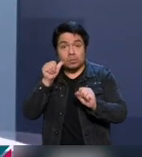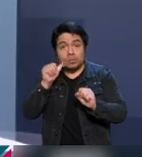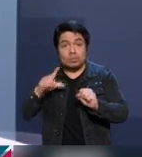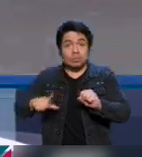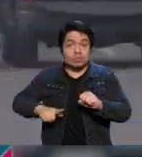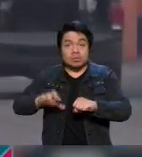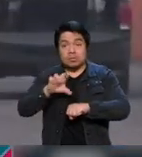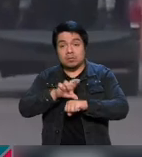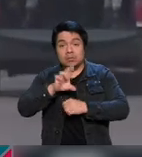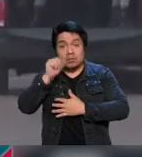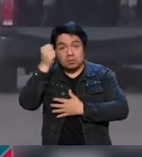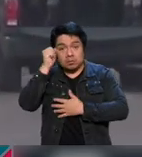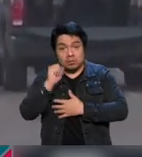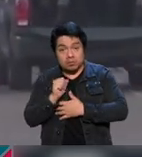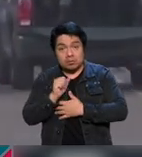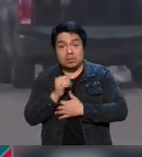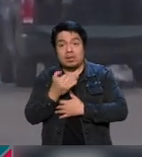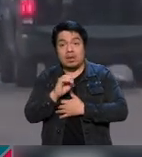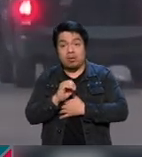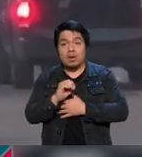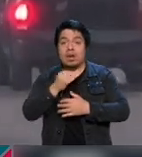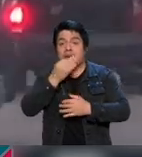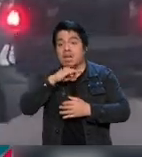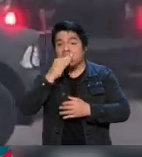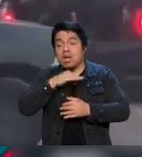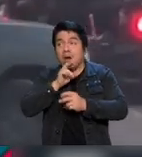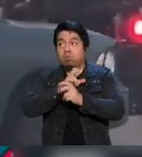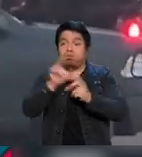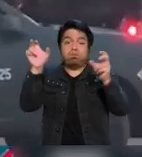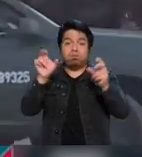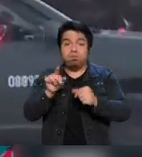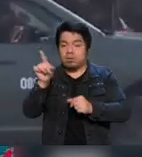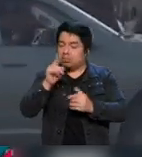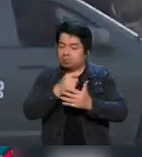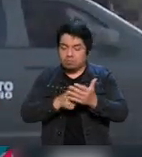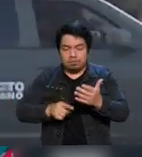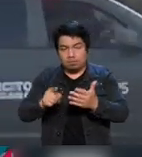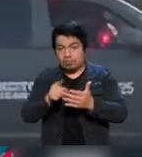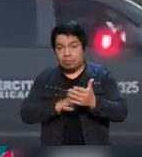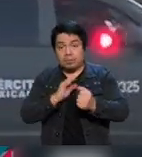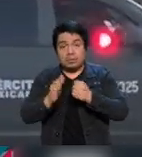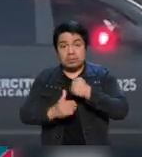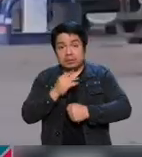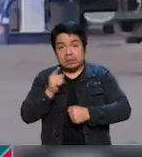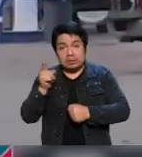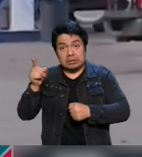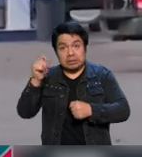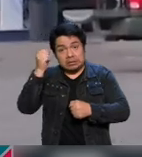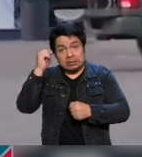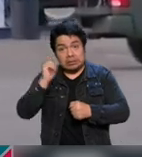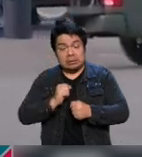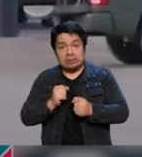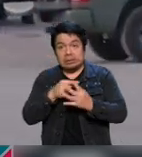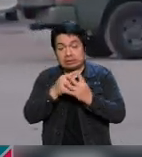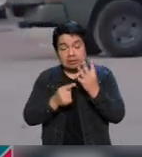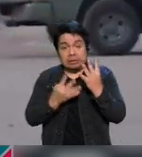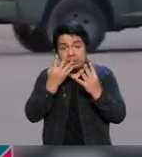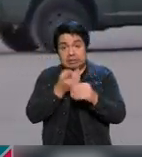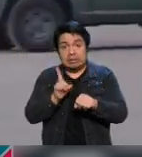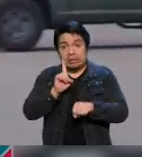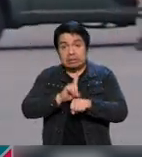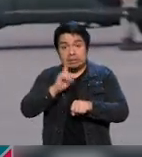gobernador de Sinaloa, Rubén Rocha Moya, canceló el festejo del grito de independencia en el estado por la violencia registrada en los últimos 4 días en